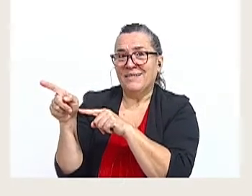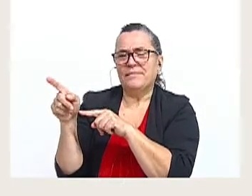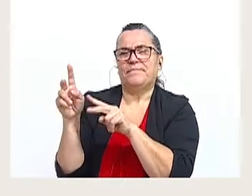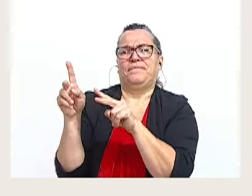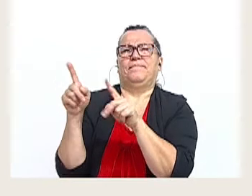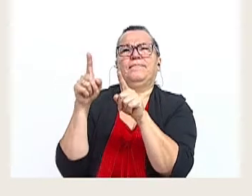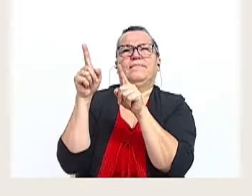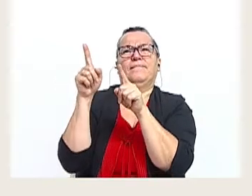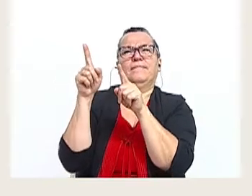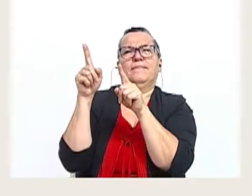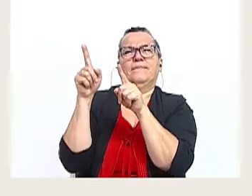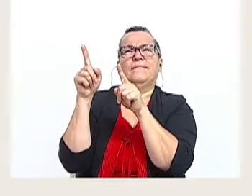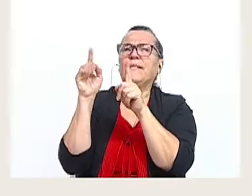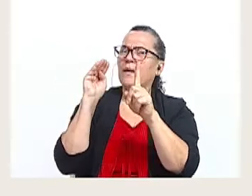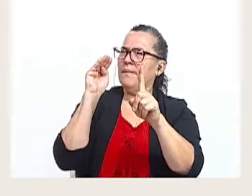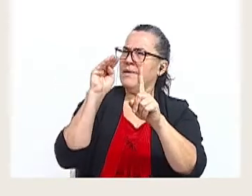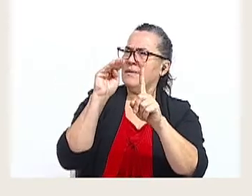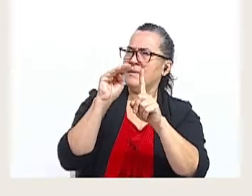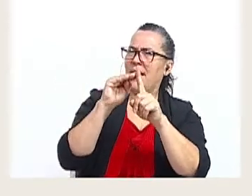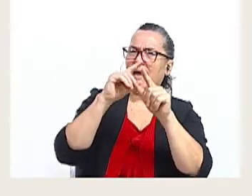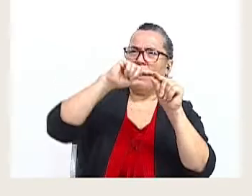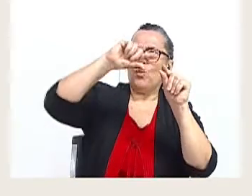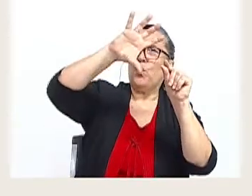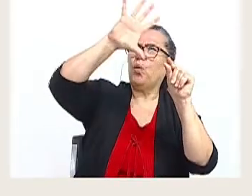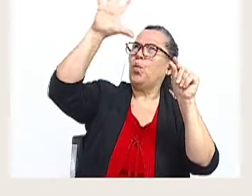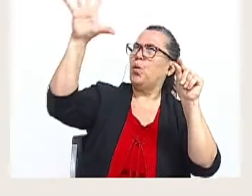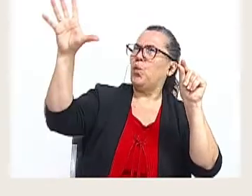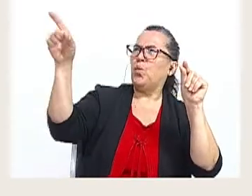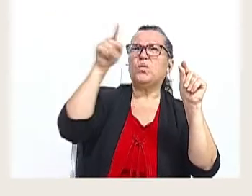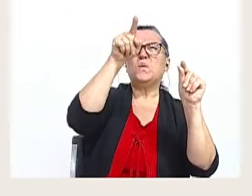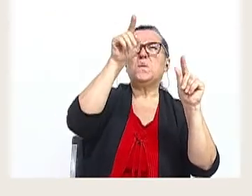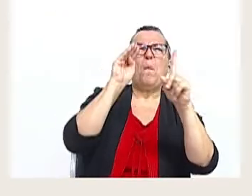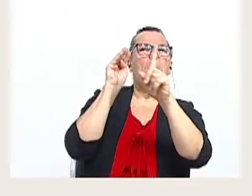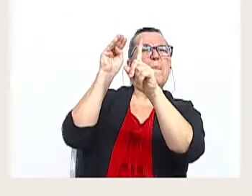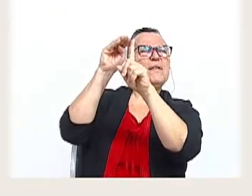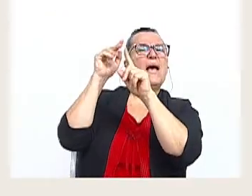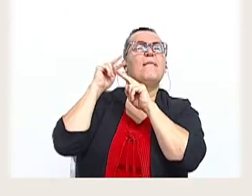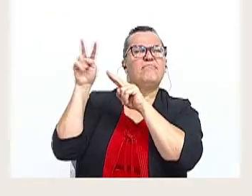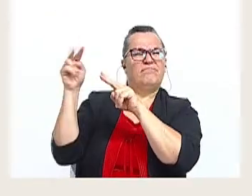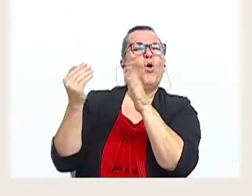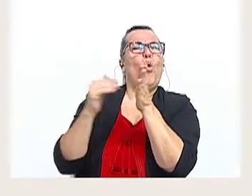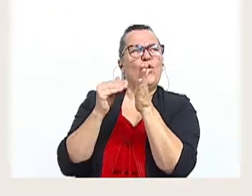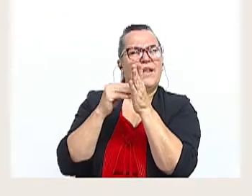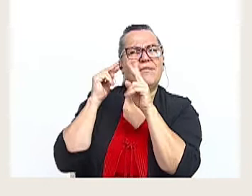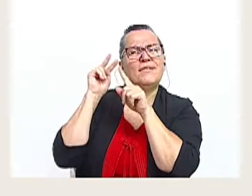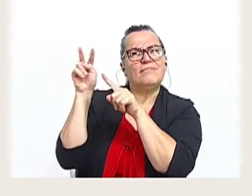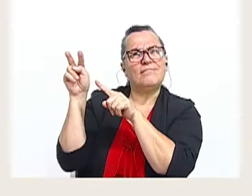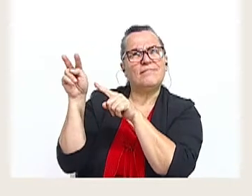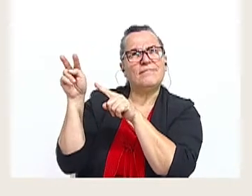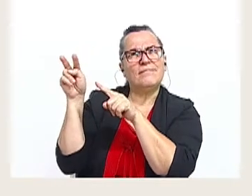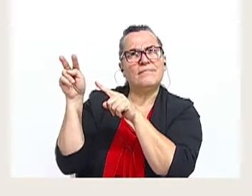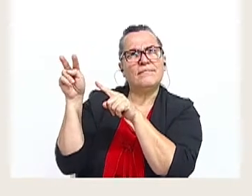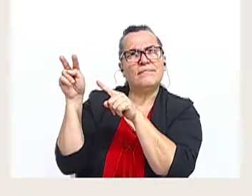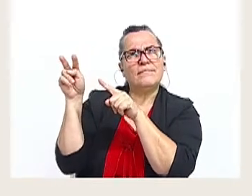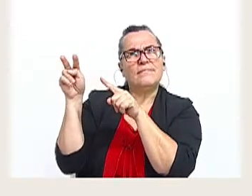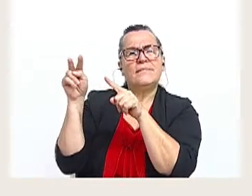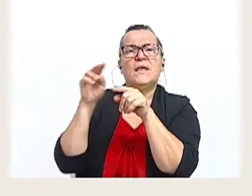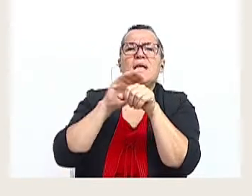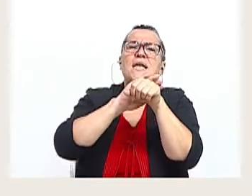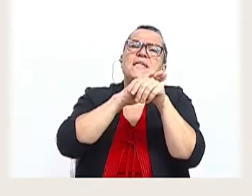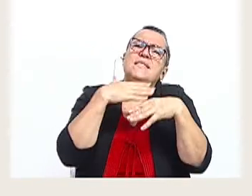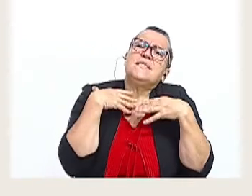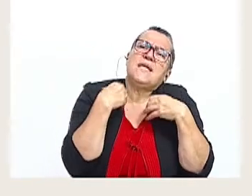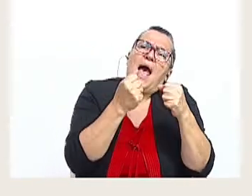¿Cuál mensaje aparece en el diálogo del personaje? A ver, jóvenes, veamos con detalle cuál es ese mensaje. Sana,